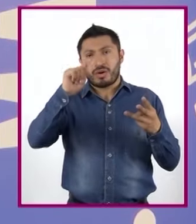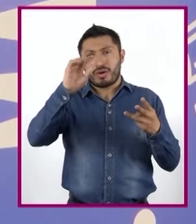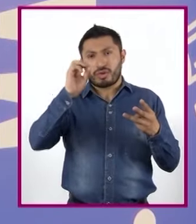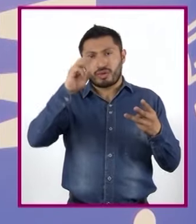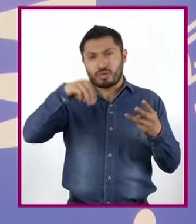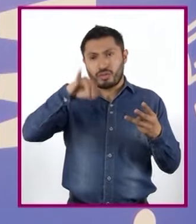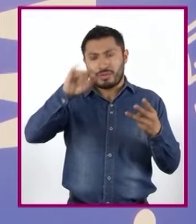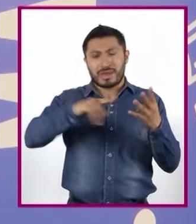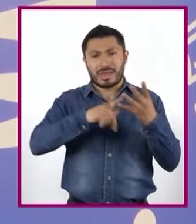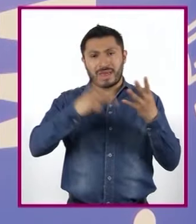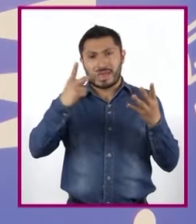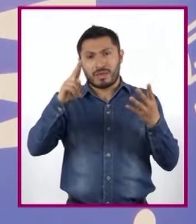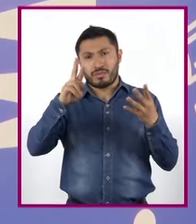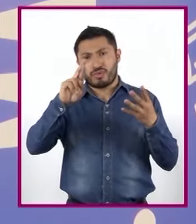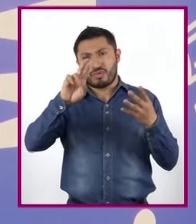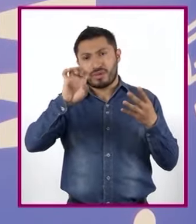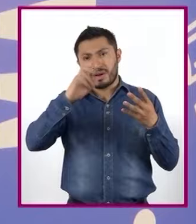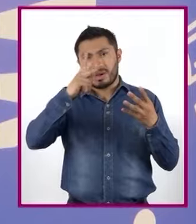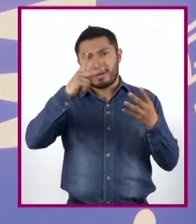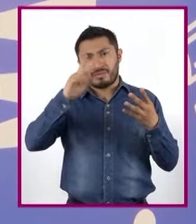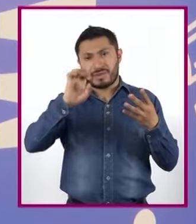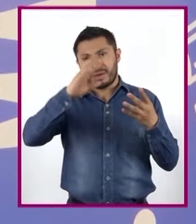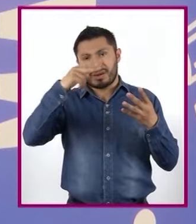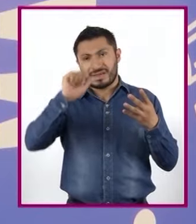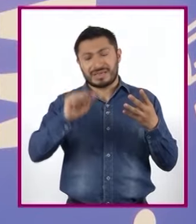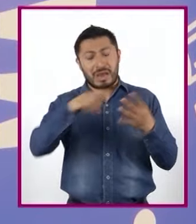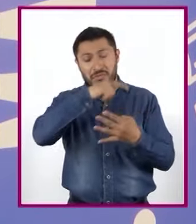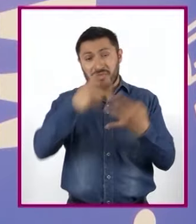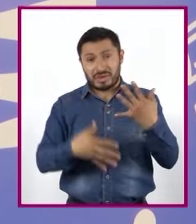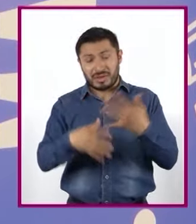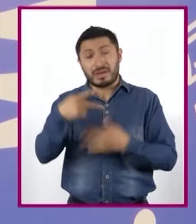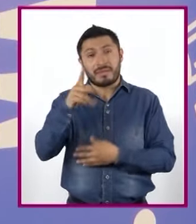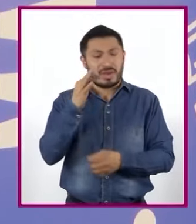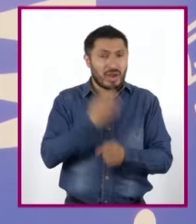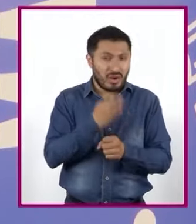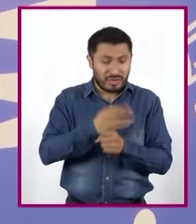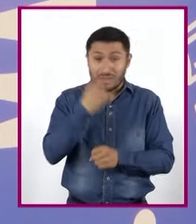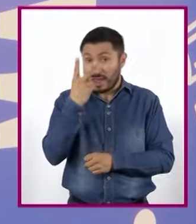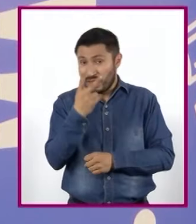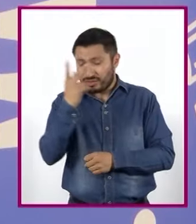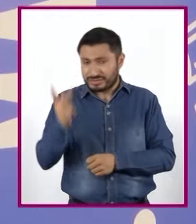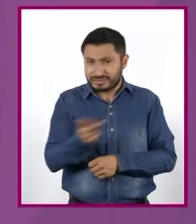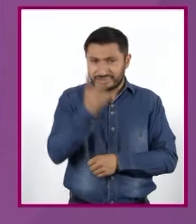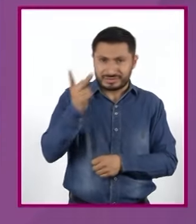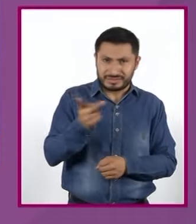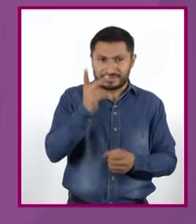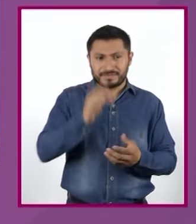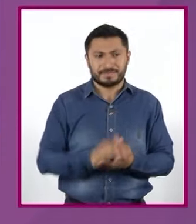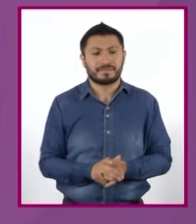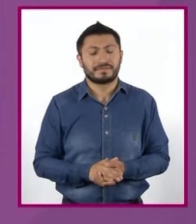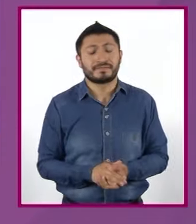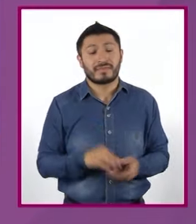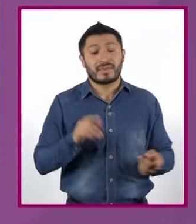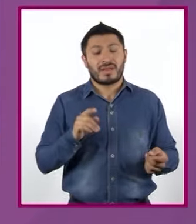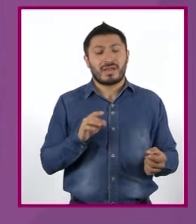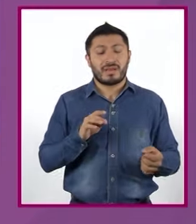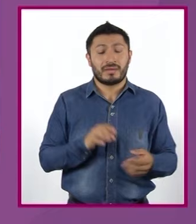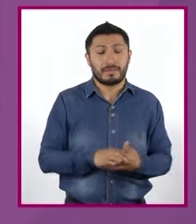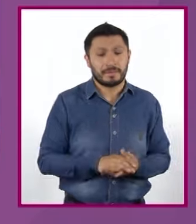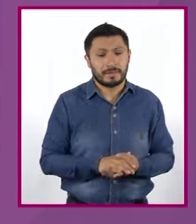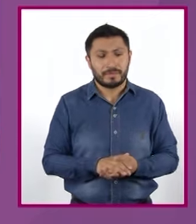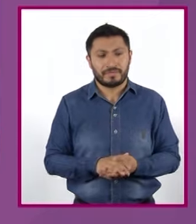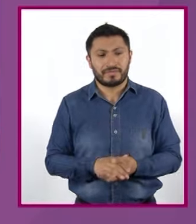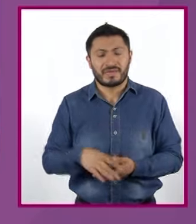por ejemplo. Pero vamos a hacernos hasta ahora 2 preguntas importantes. ¿Qué entendemos